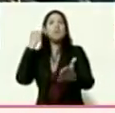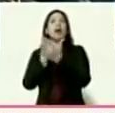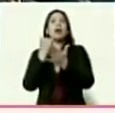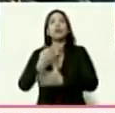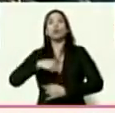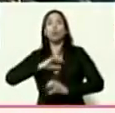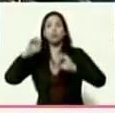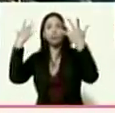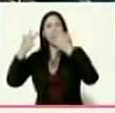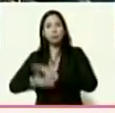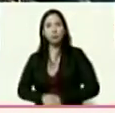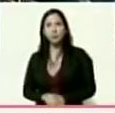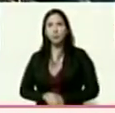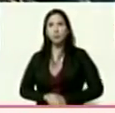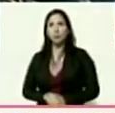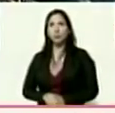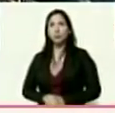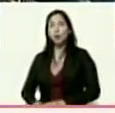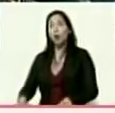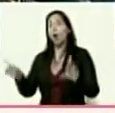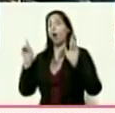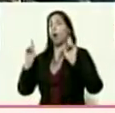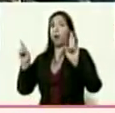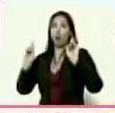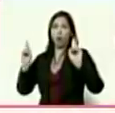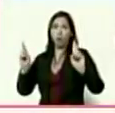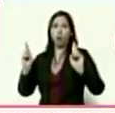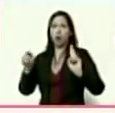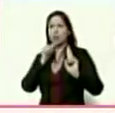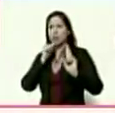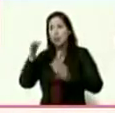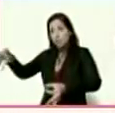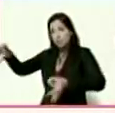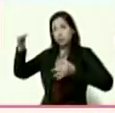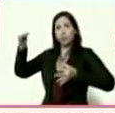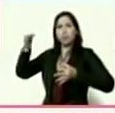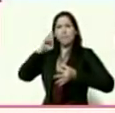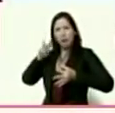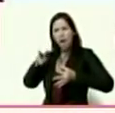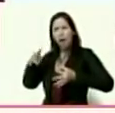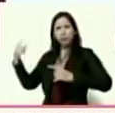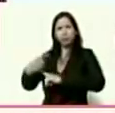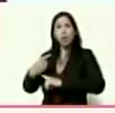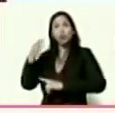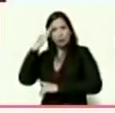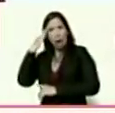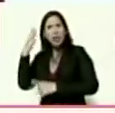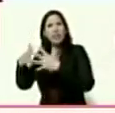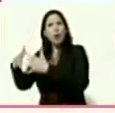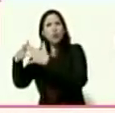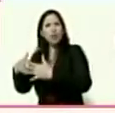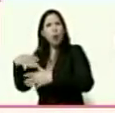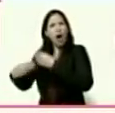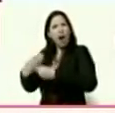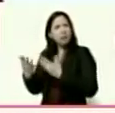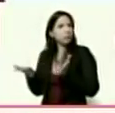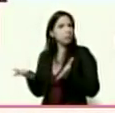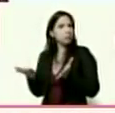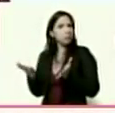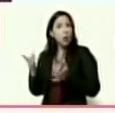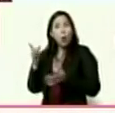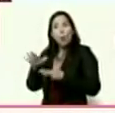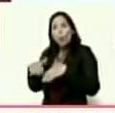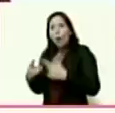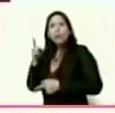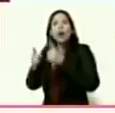allí. Ojalá que quienes reciban la denuncia, tú sabes que Estados Unidos, lo que hace Estados Unidos cuando algún